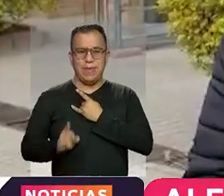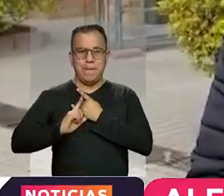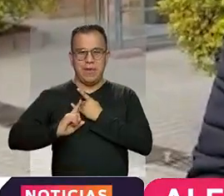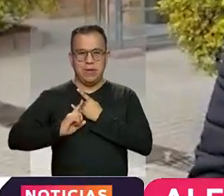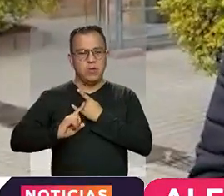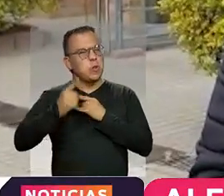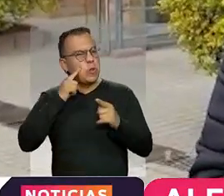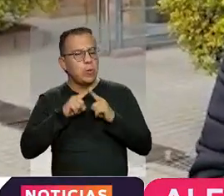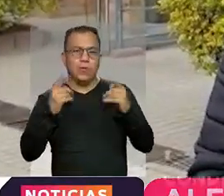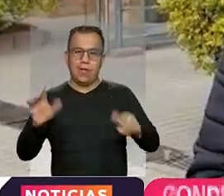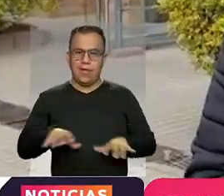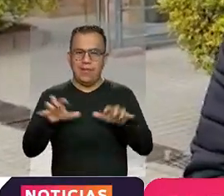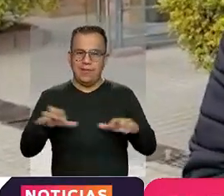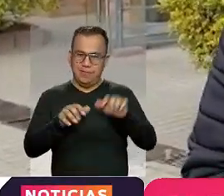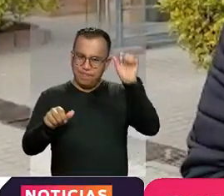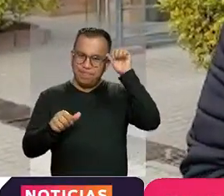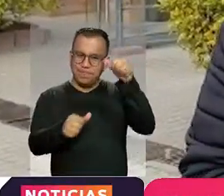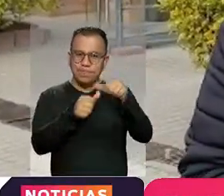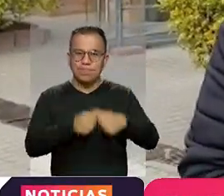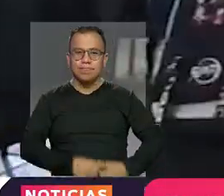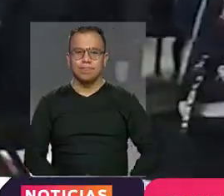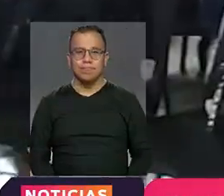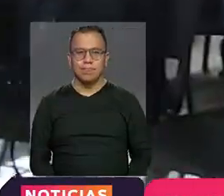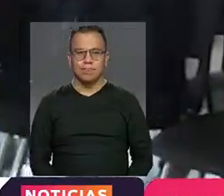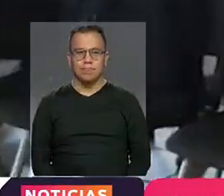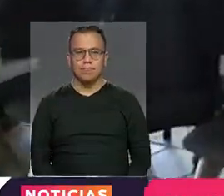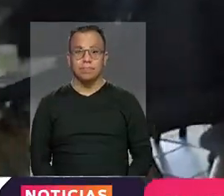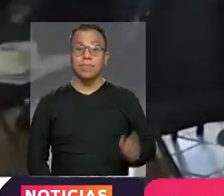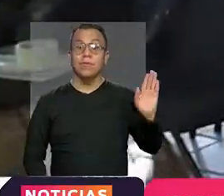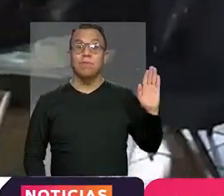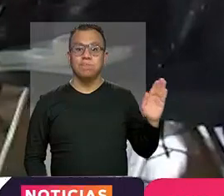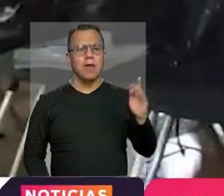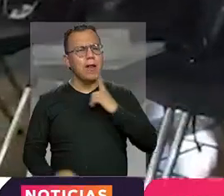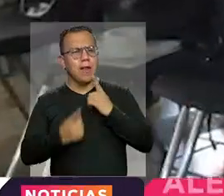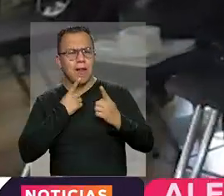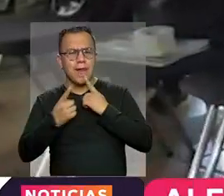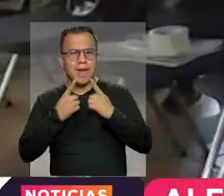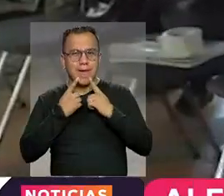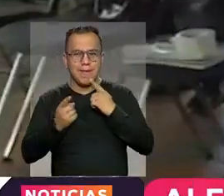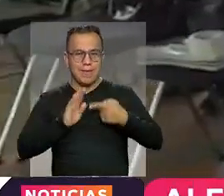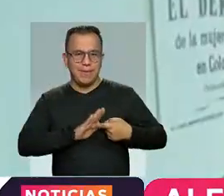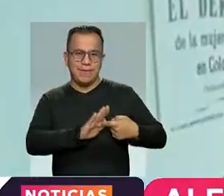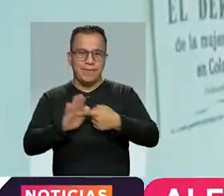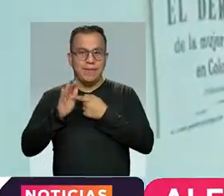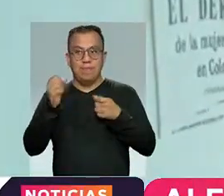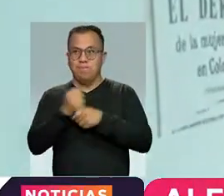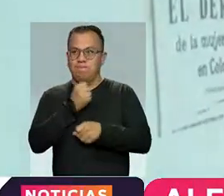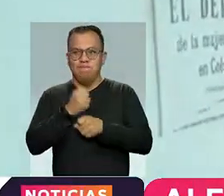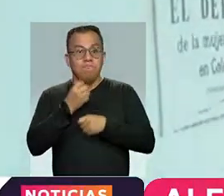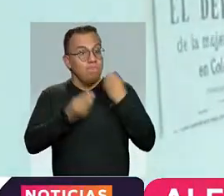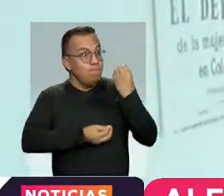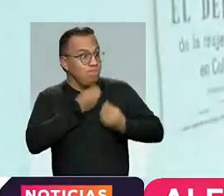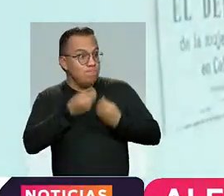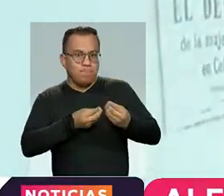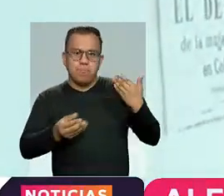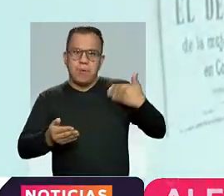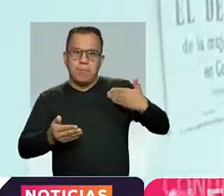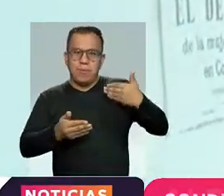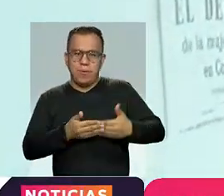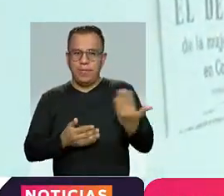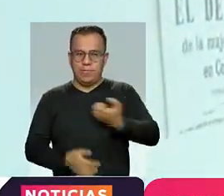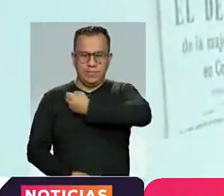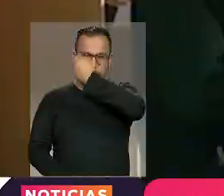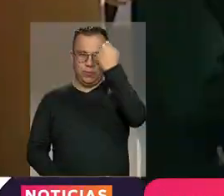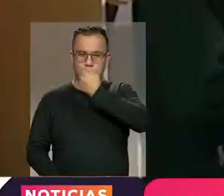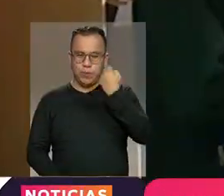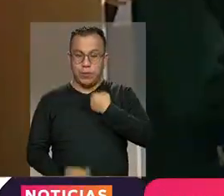se desarrolla esta condecoración. Con un conversatorio y una muestra de los trabajos realizados por las mujeres en Soacha,